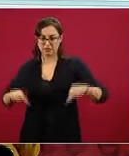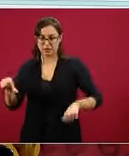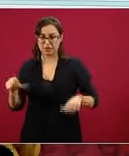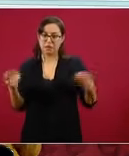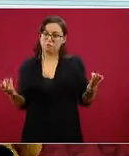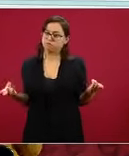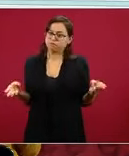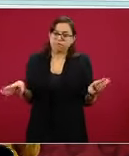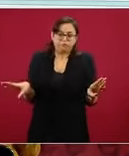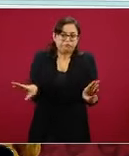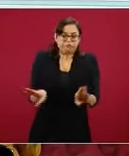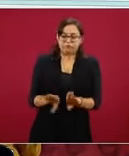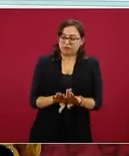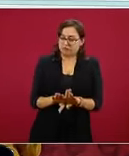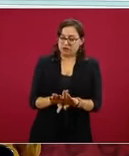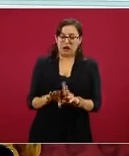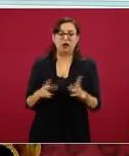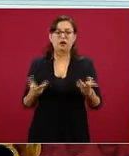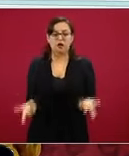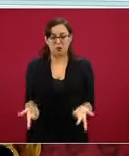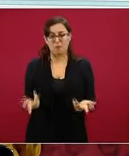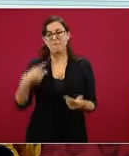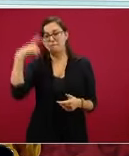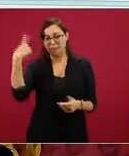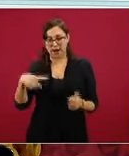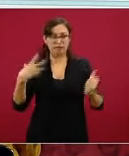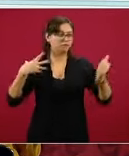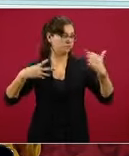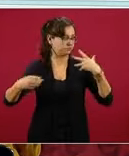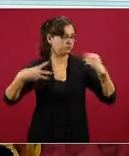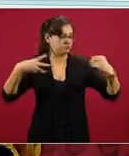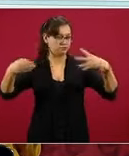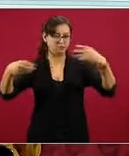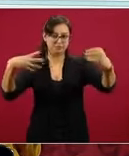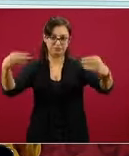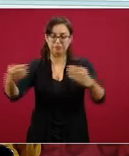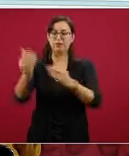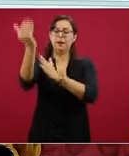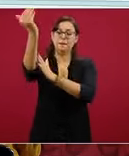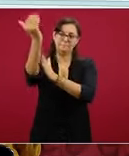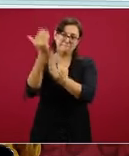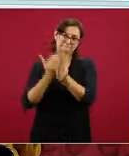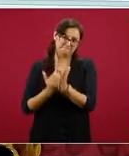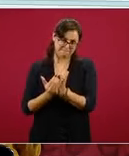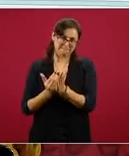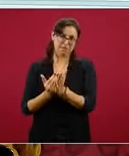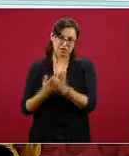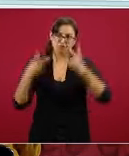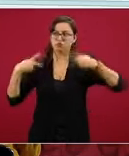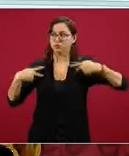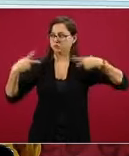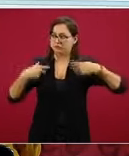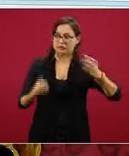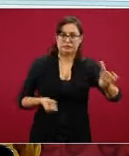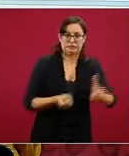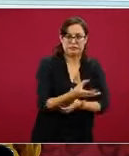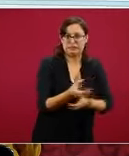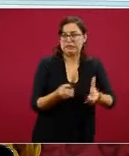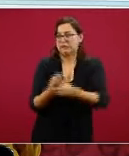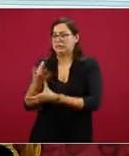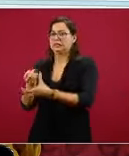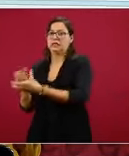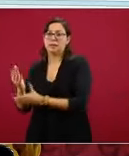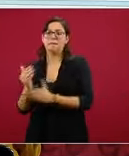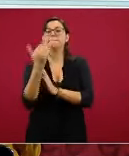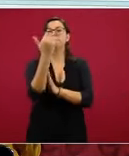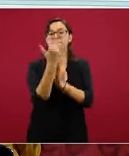acciones que básicamente vayan a disminuir la movilidad en el espacio público, tanto